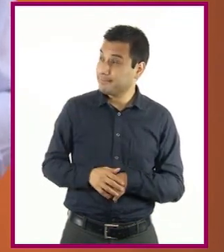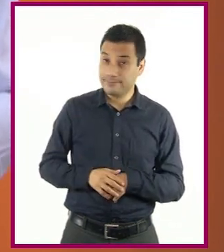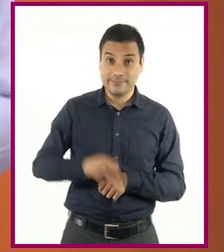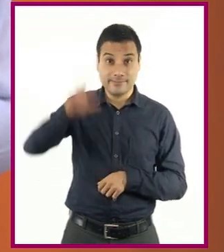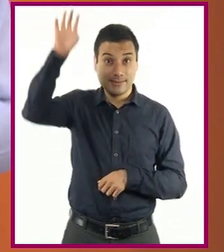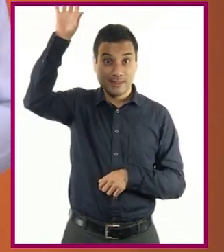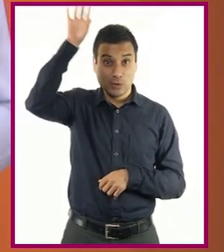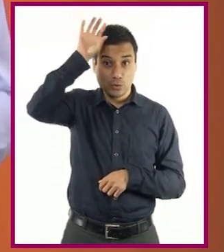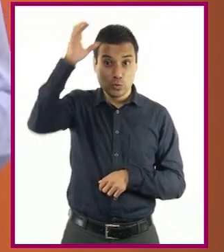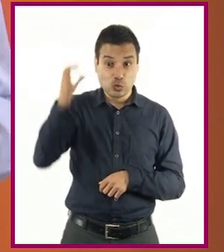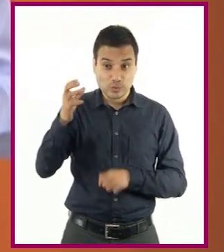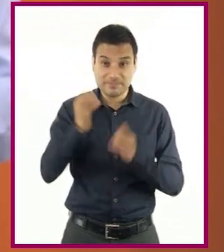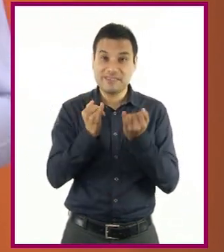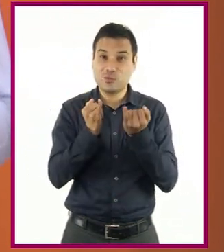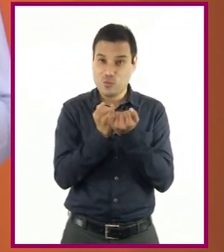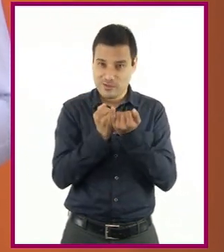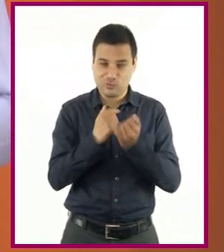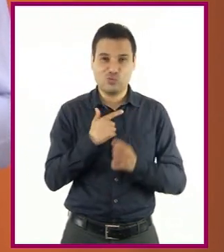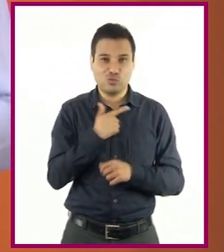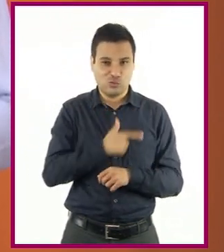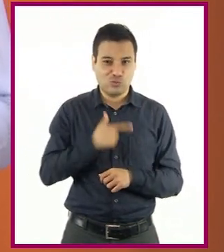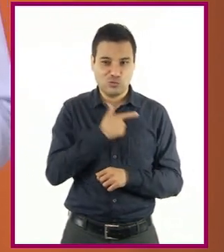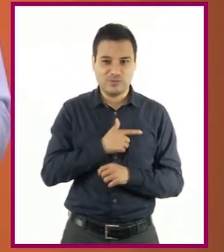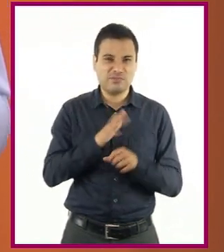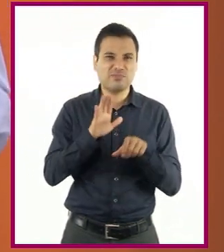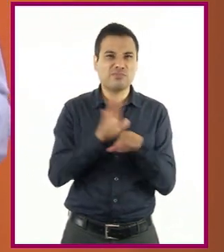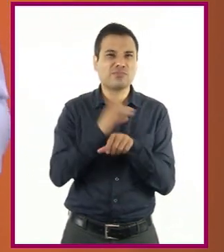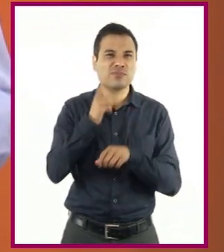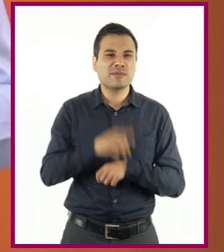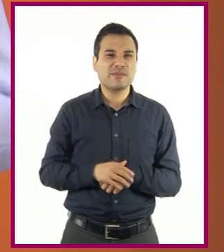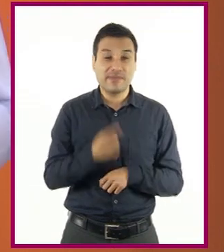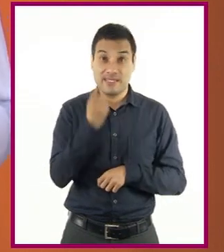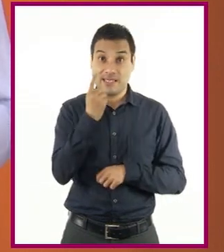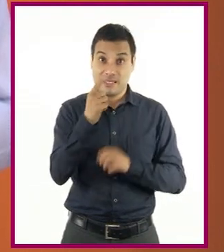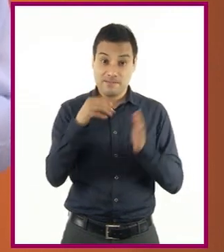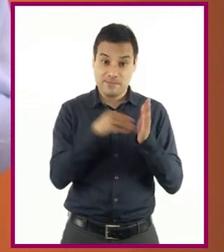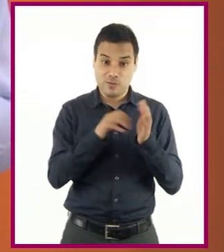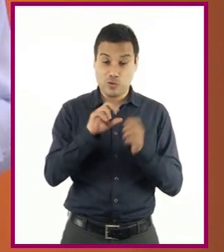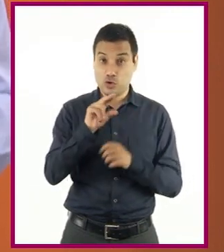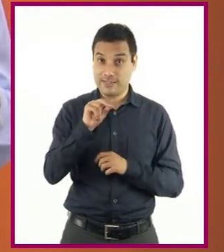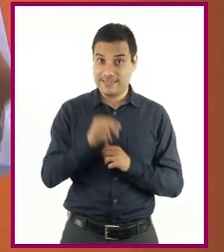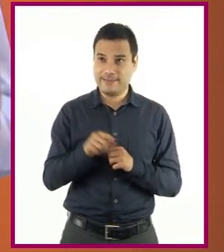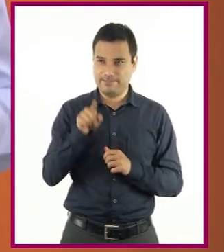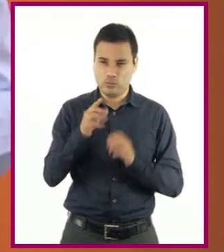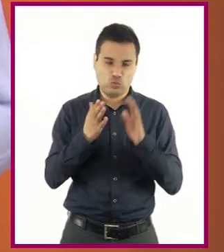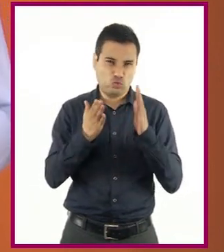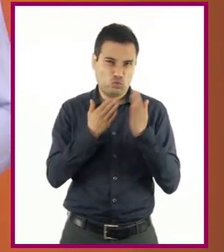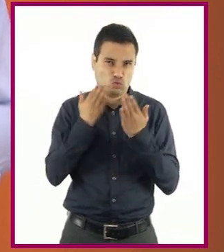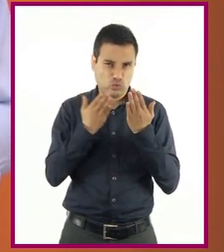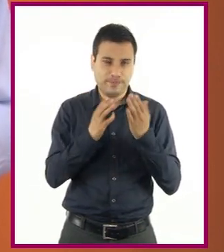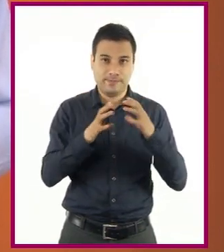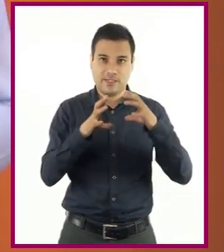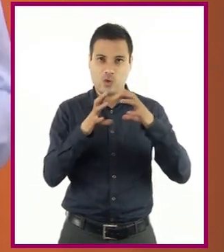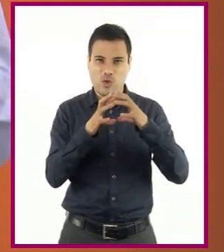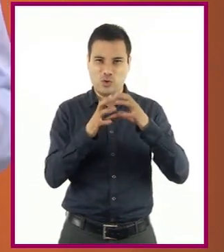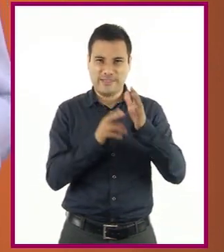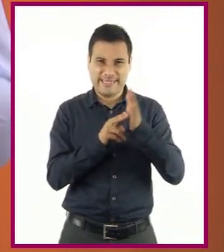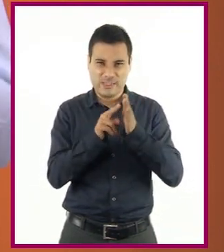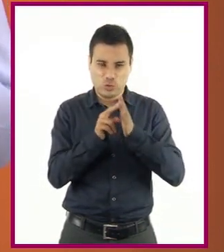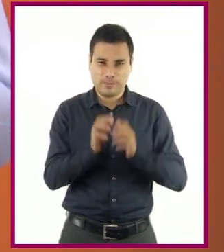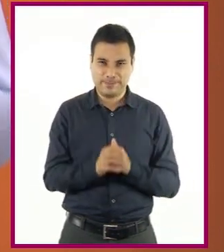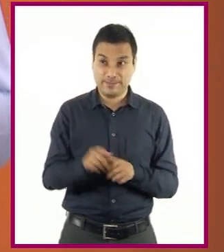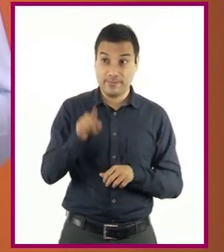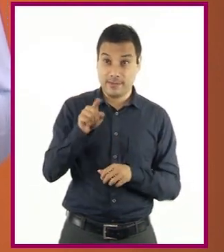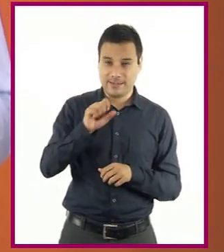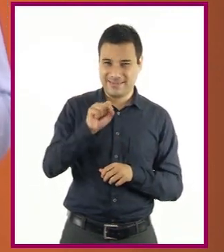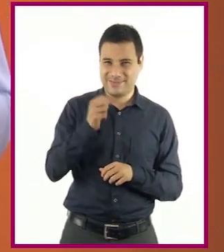actividades profesionales, ya que en 1980, mientras seguía sus investigaciones acerca de los agujeros negros, Stephen